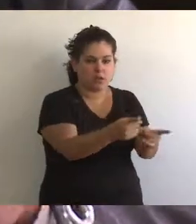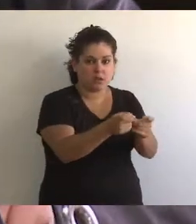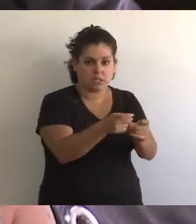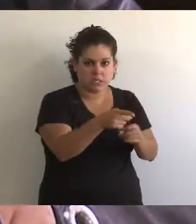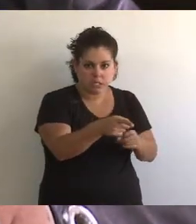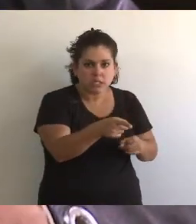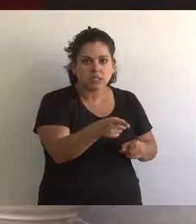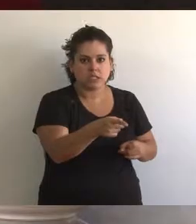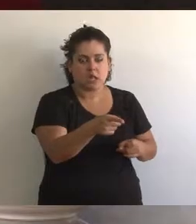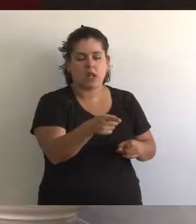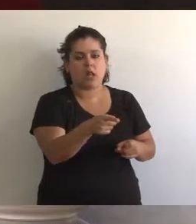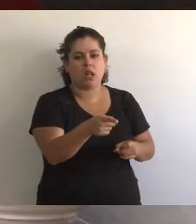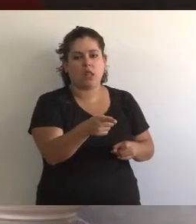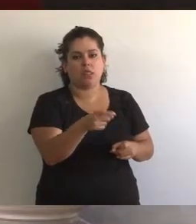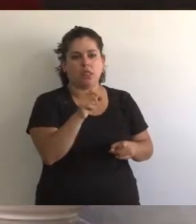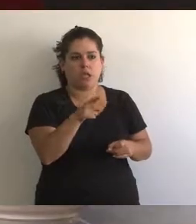que requieren